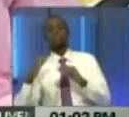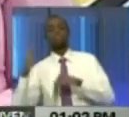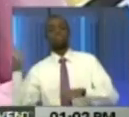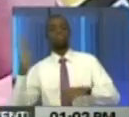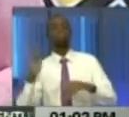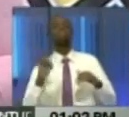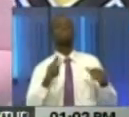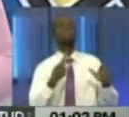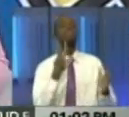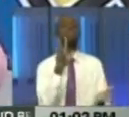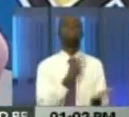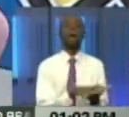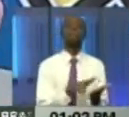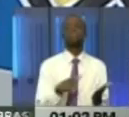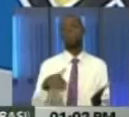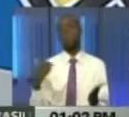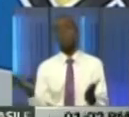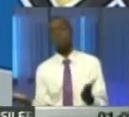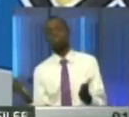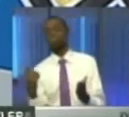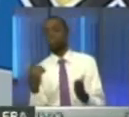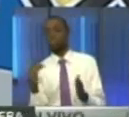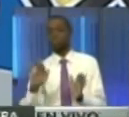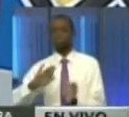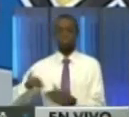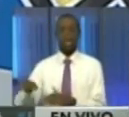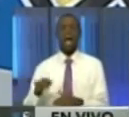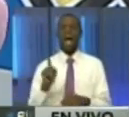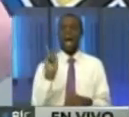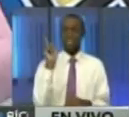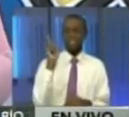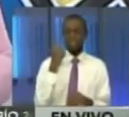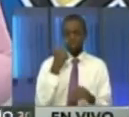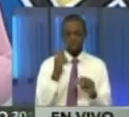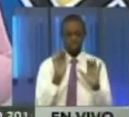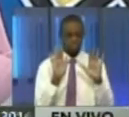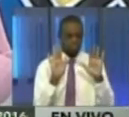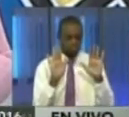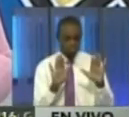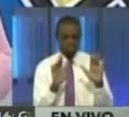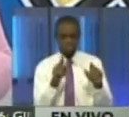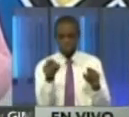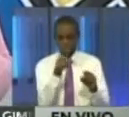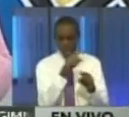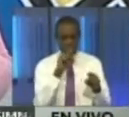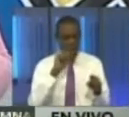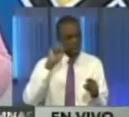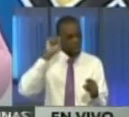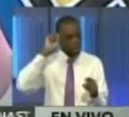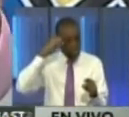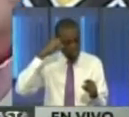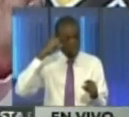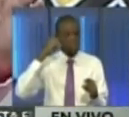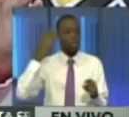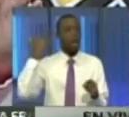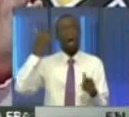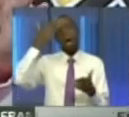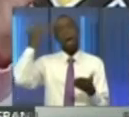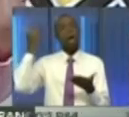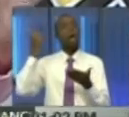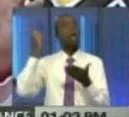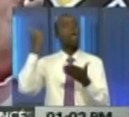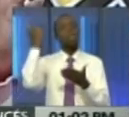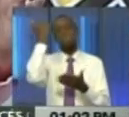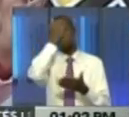1.832.493. Allí yo quiero hacer un pequeño ejercicio de memoria, porque como digo, este es un